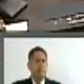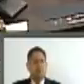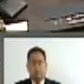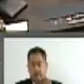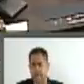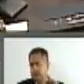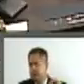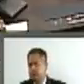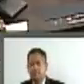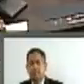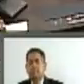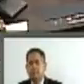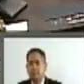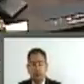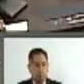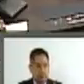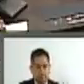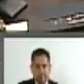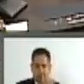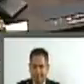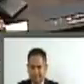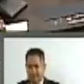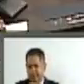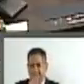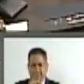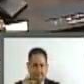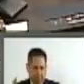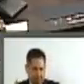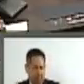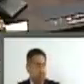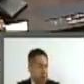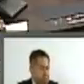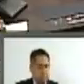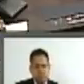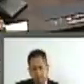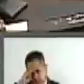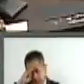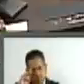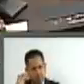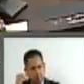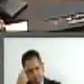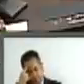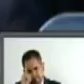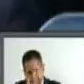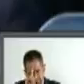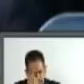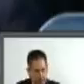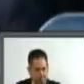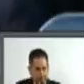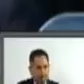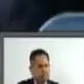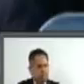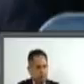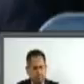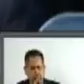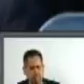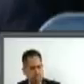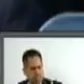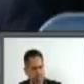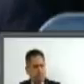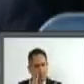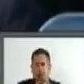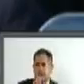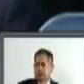es la vinculación con la Alianza del Pacífico. Por tanto, instamos a Canadá a seguir estrechamente sus lazos con